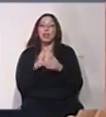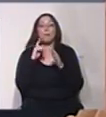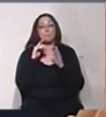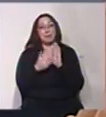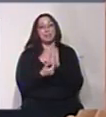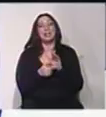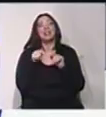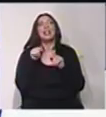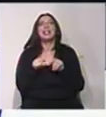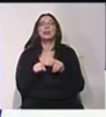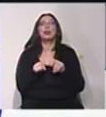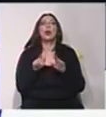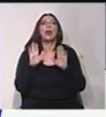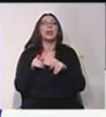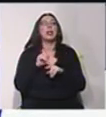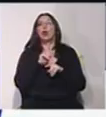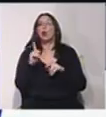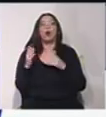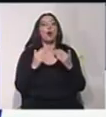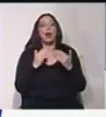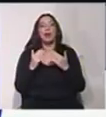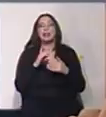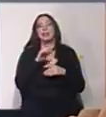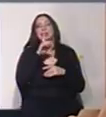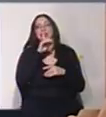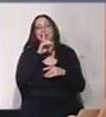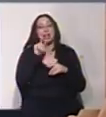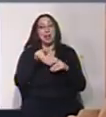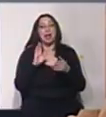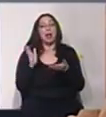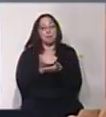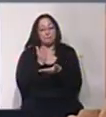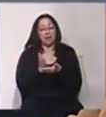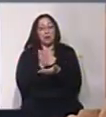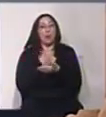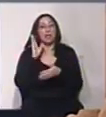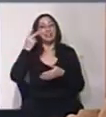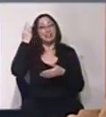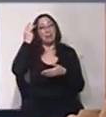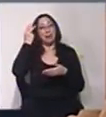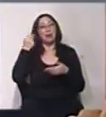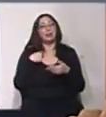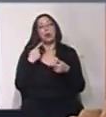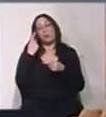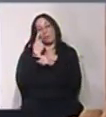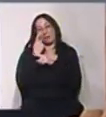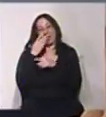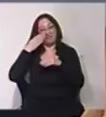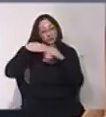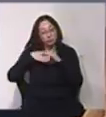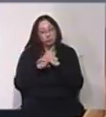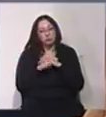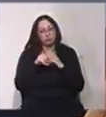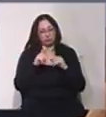Esa cosa de no hablar, ¿no? El silencio. En el manual de Folha de São Paulo, cuando yo entré la primera vez, me quedé